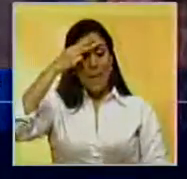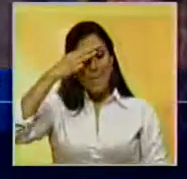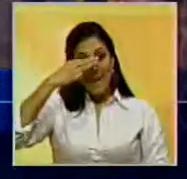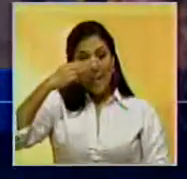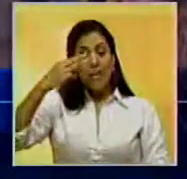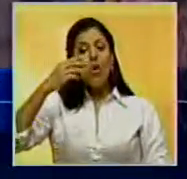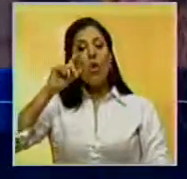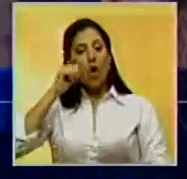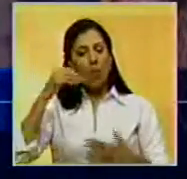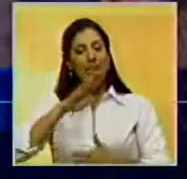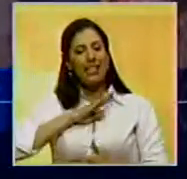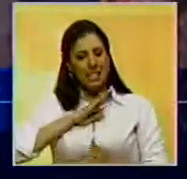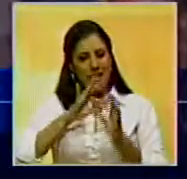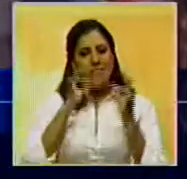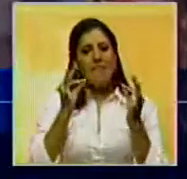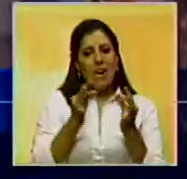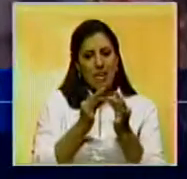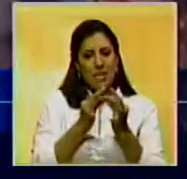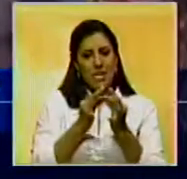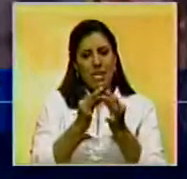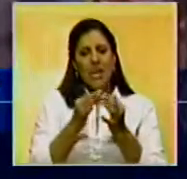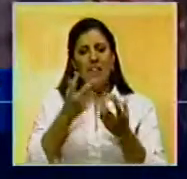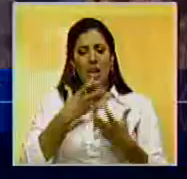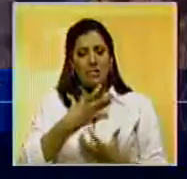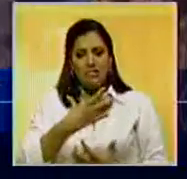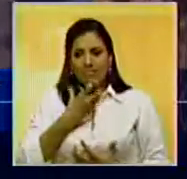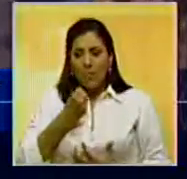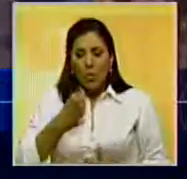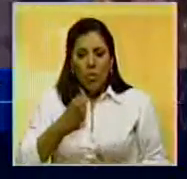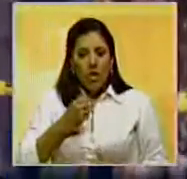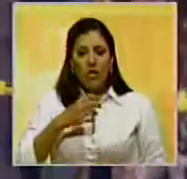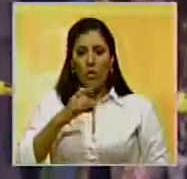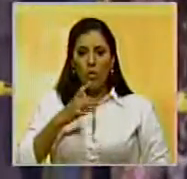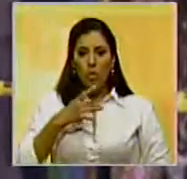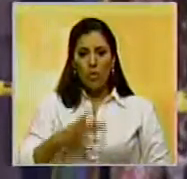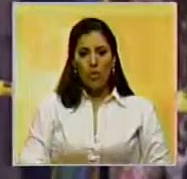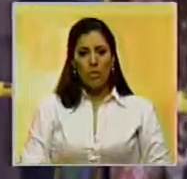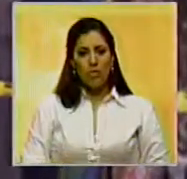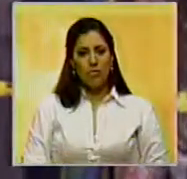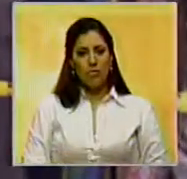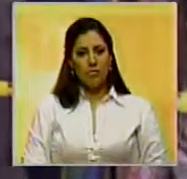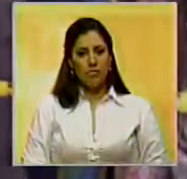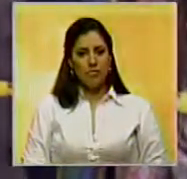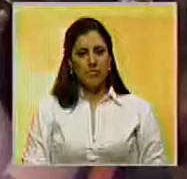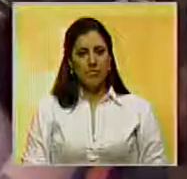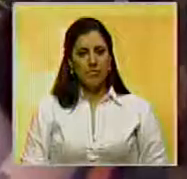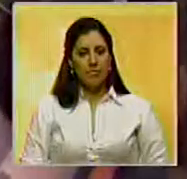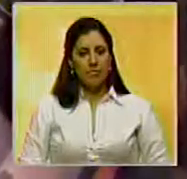México, Juan Gabriel tenía familia y no han digerido el dolor que sienten.